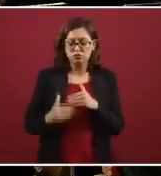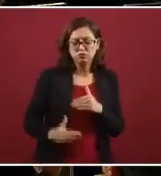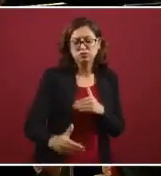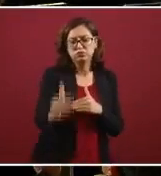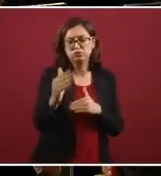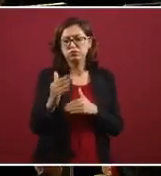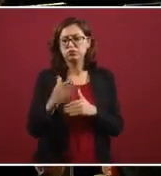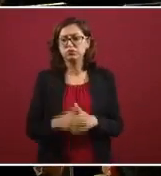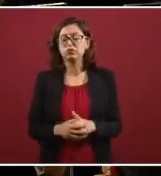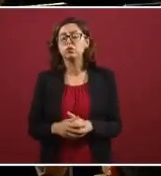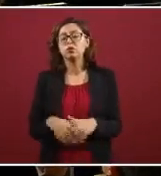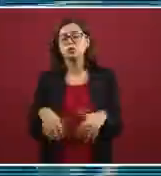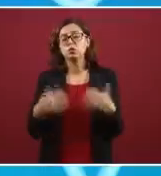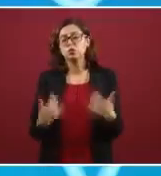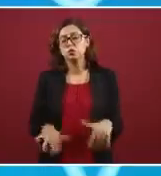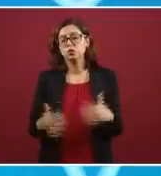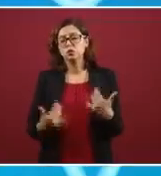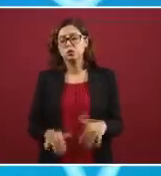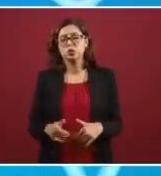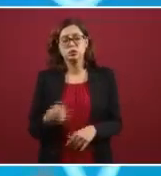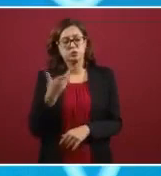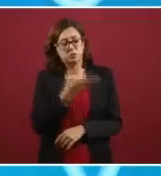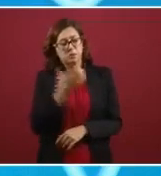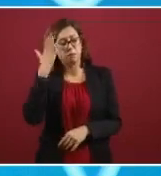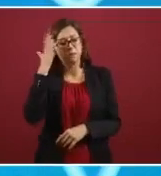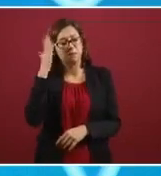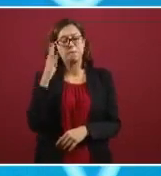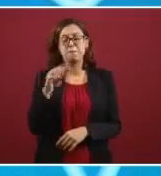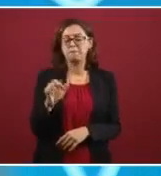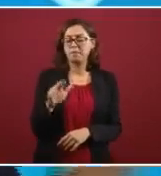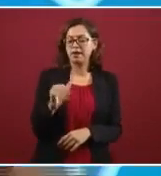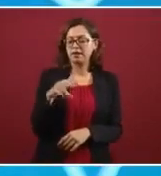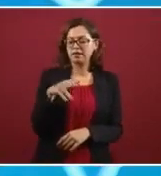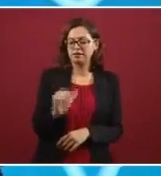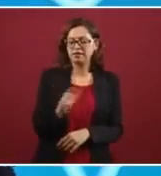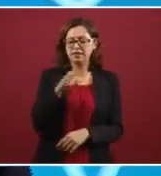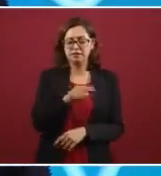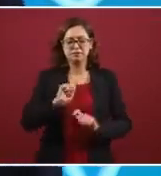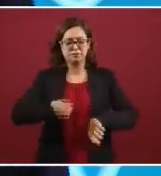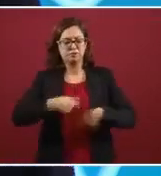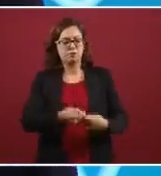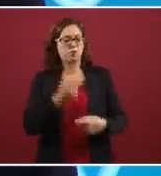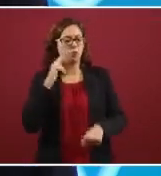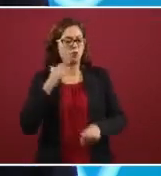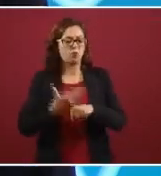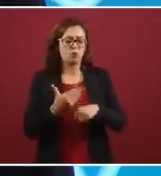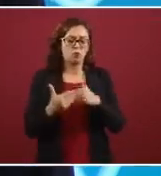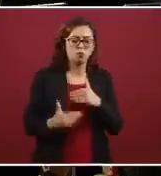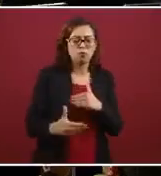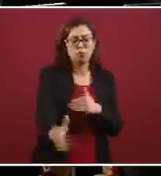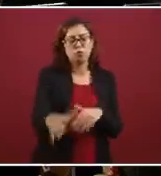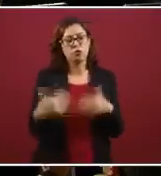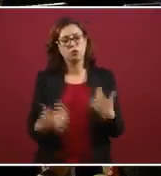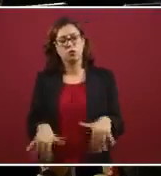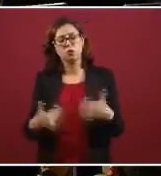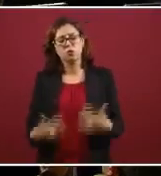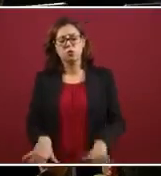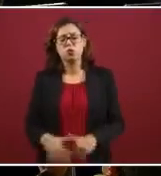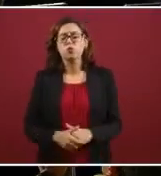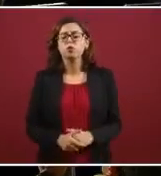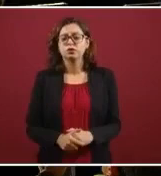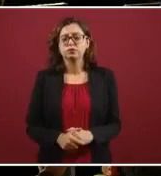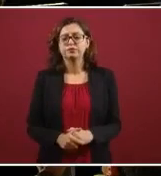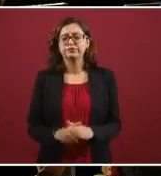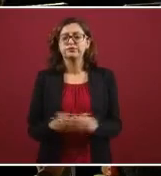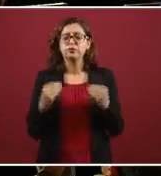hizo 2 años de un gran liderazgo el Uruguay bajo la coordinación de Marina. Quiero extender